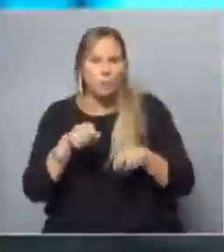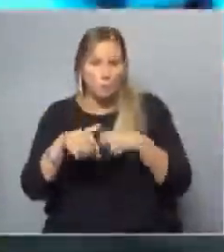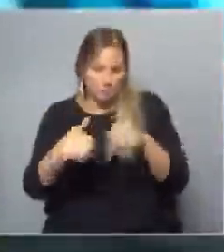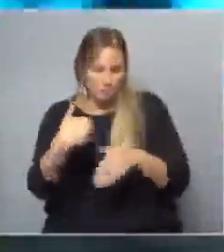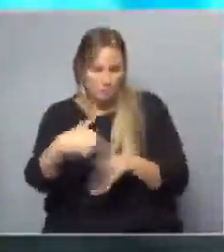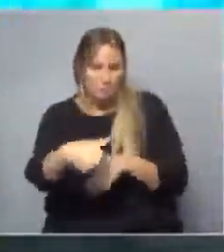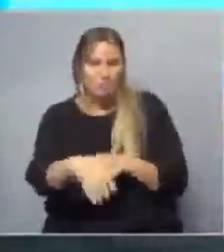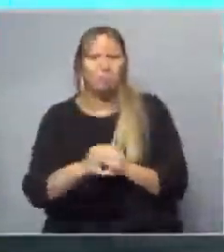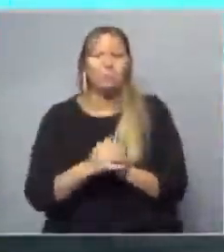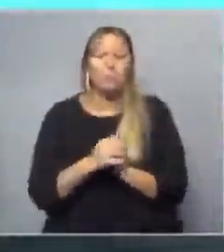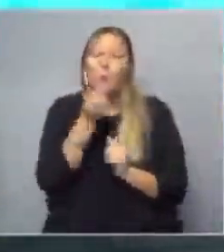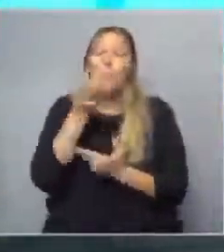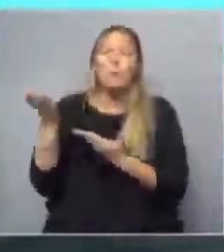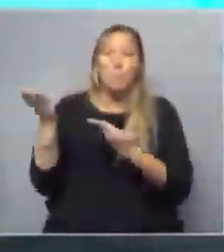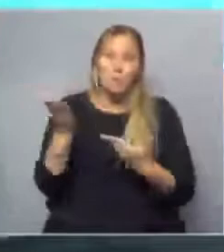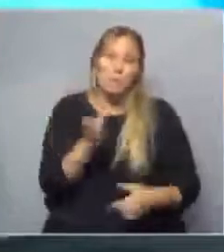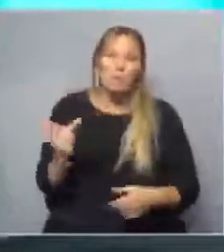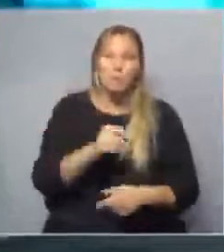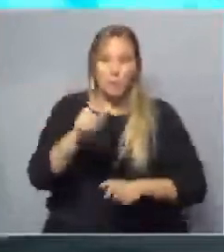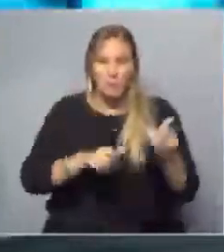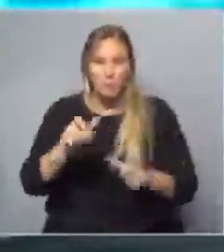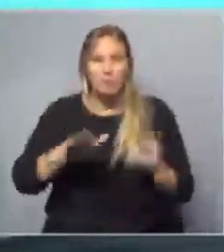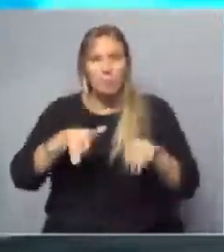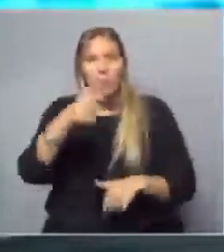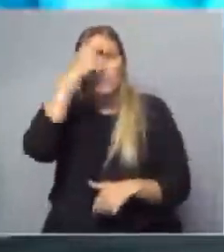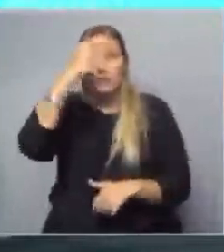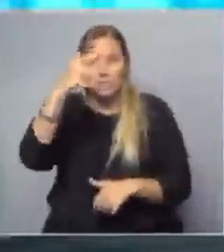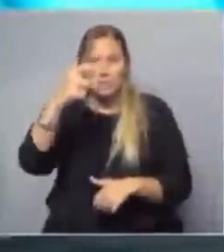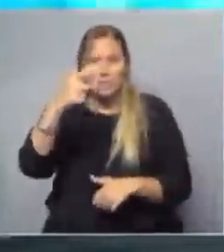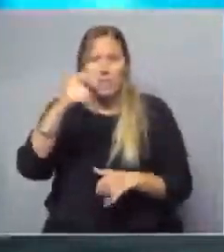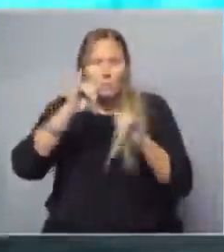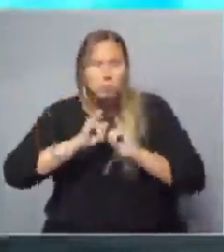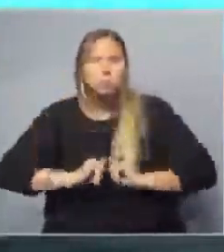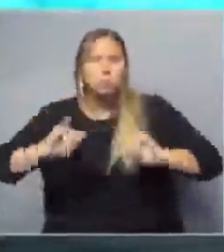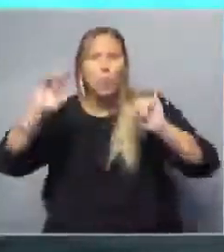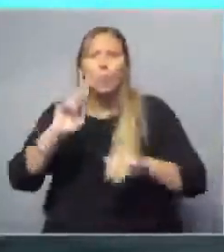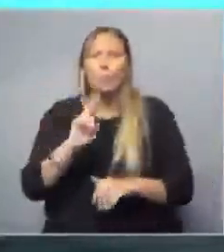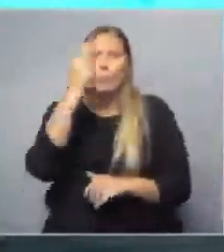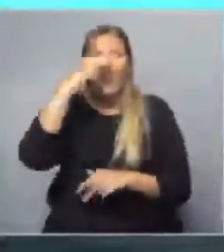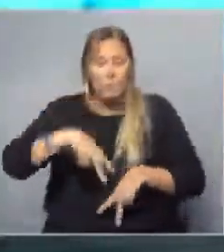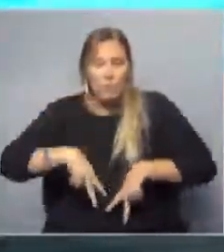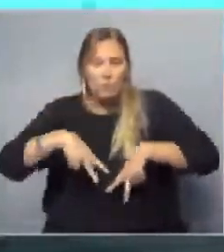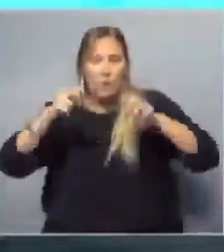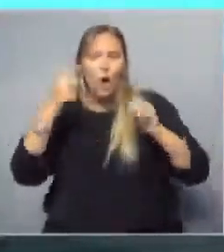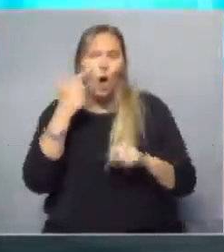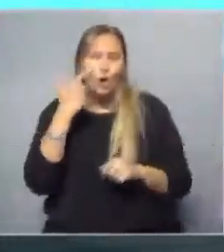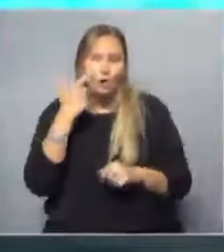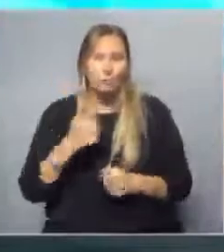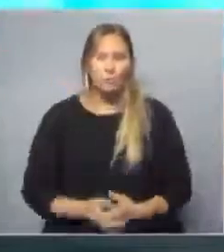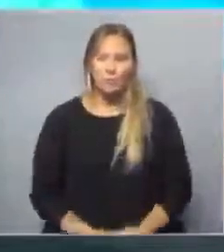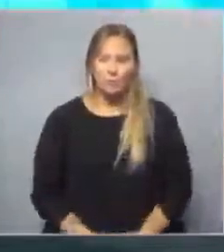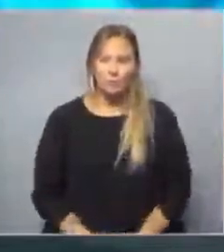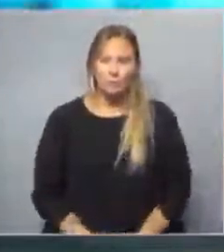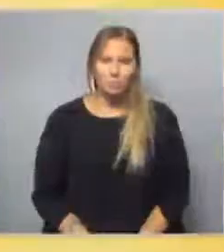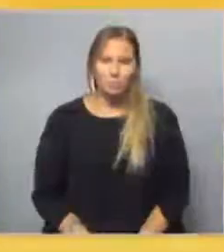próximos minutos. Bienvenidas y bienvenidos a Sobre Ciencia, divulgando el Uruguay de la investigación y el conocimiento.